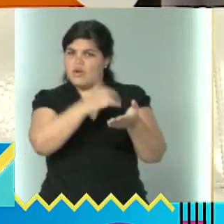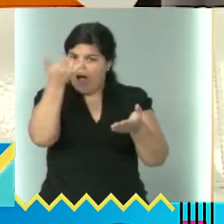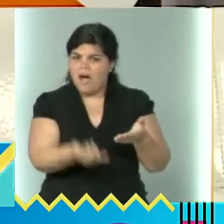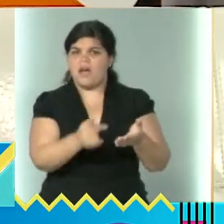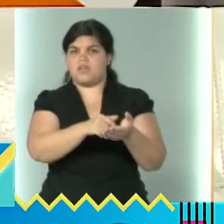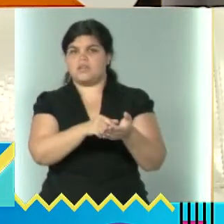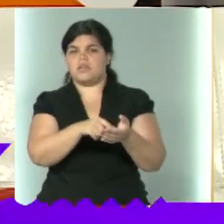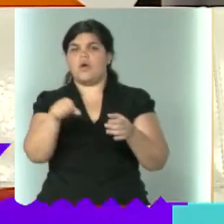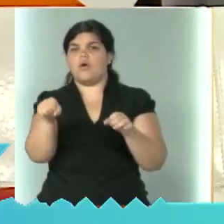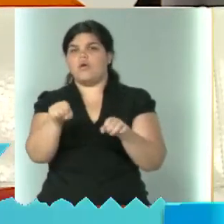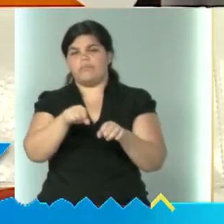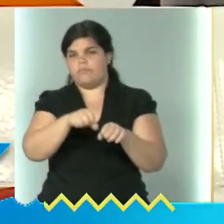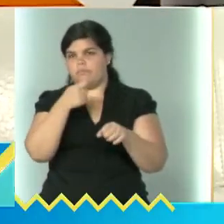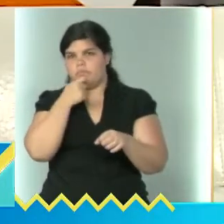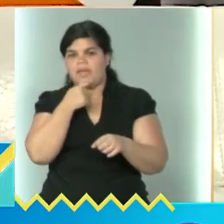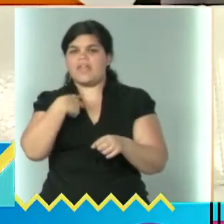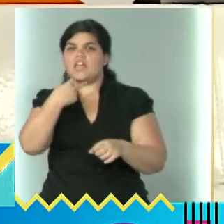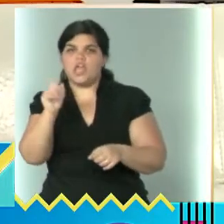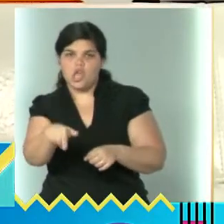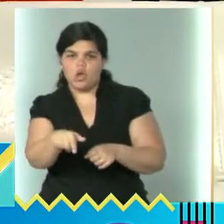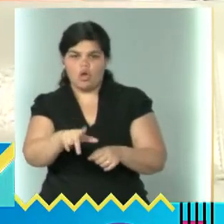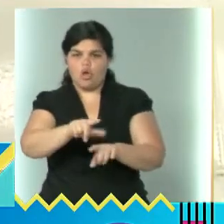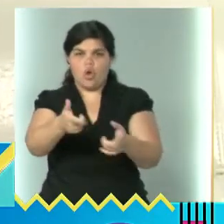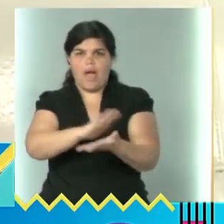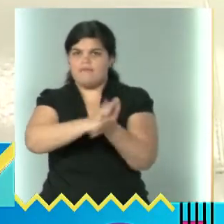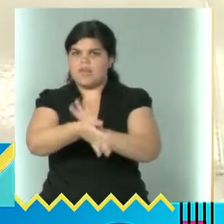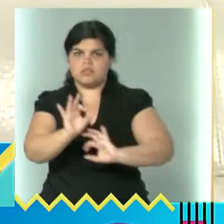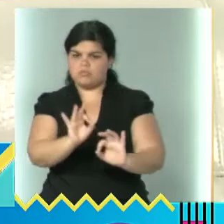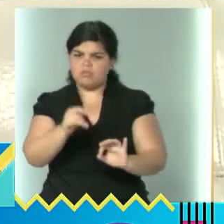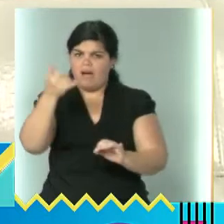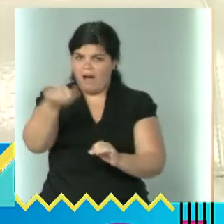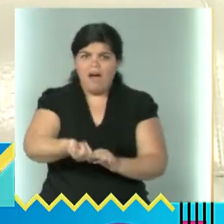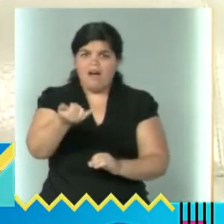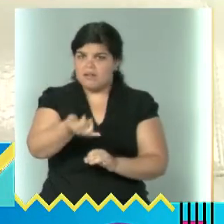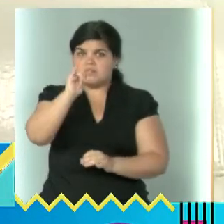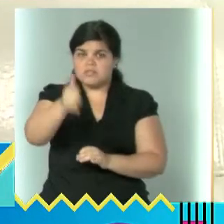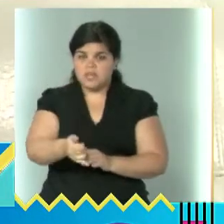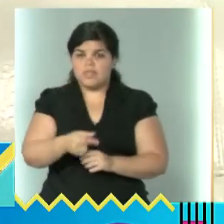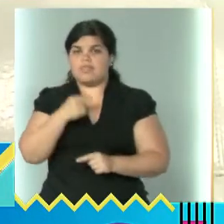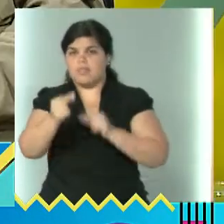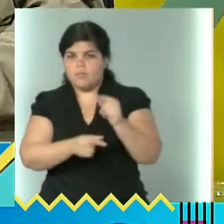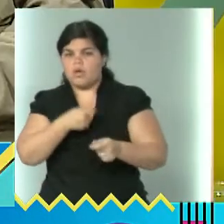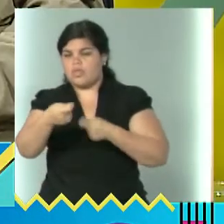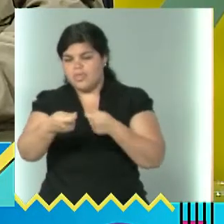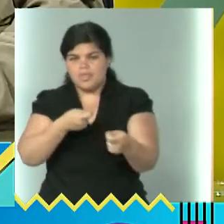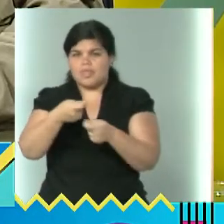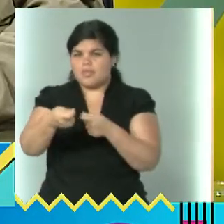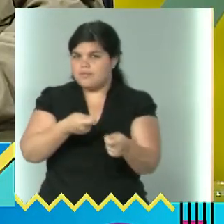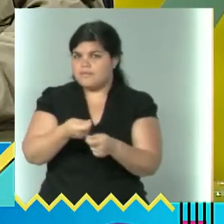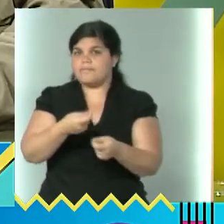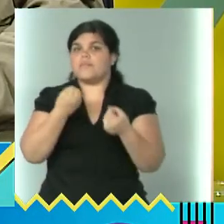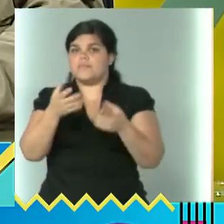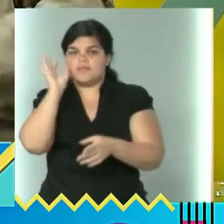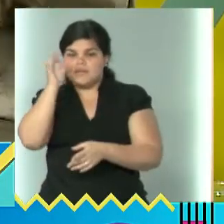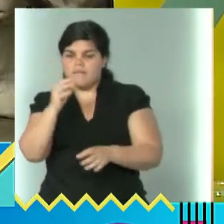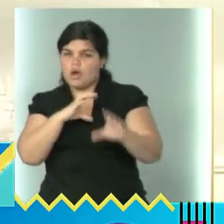sociales o mi hijo no las va a tener, porque las tienen igual o vos terminás cediendo por algunas presiones sociales, porque le ves el beneficio de